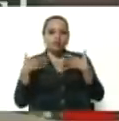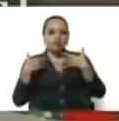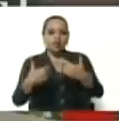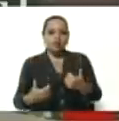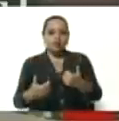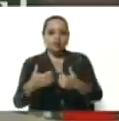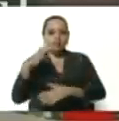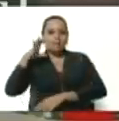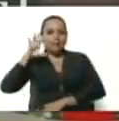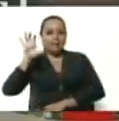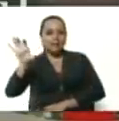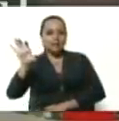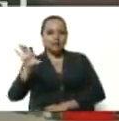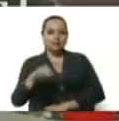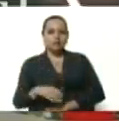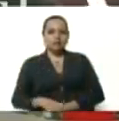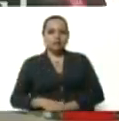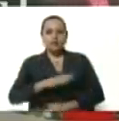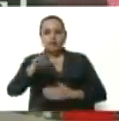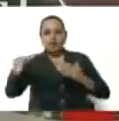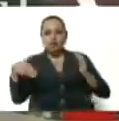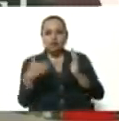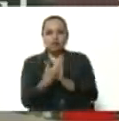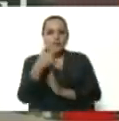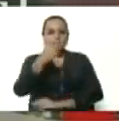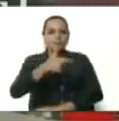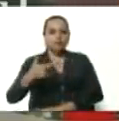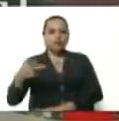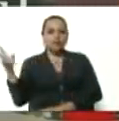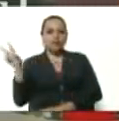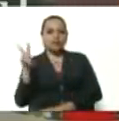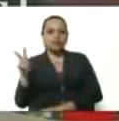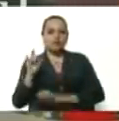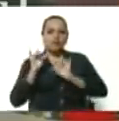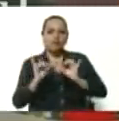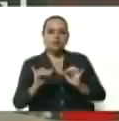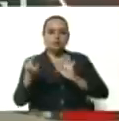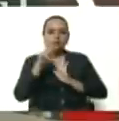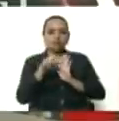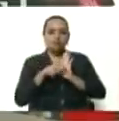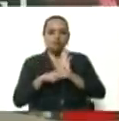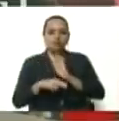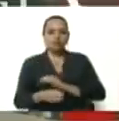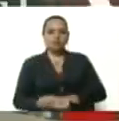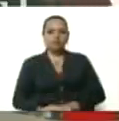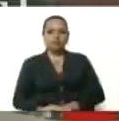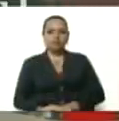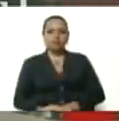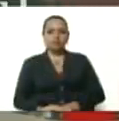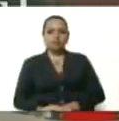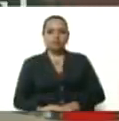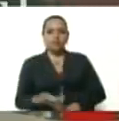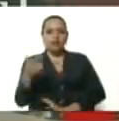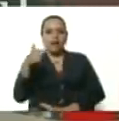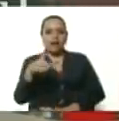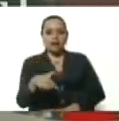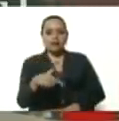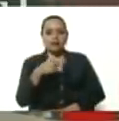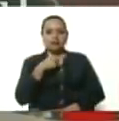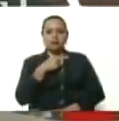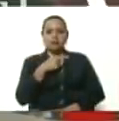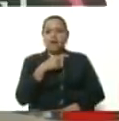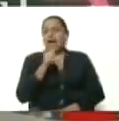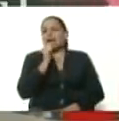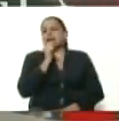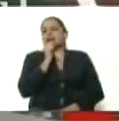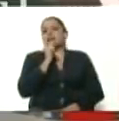del país y de todos los venezolanos y venezolanas. Por eso son las medidas extraordinarias. ¿A quién le gusta estar en